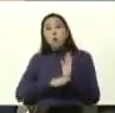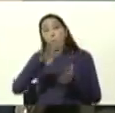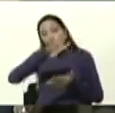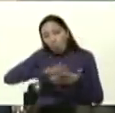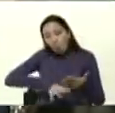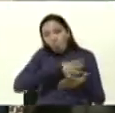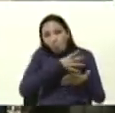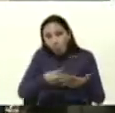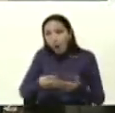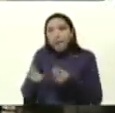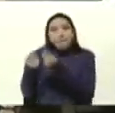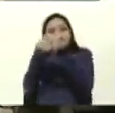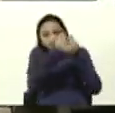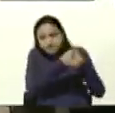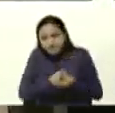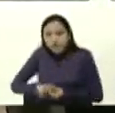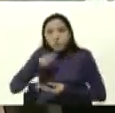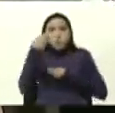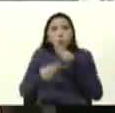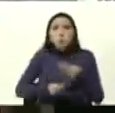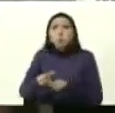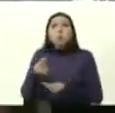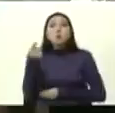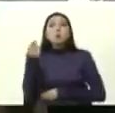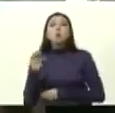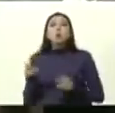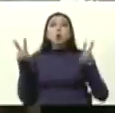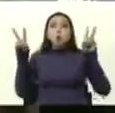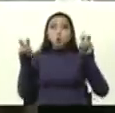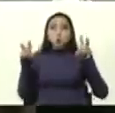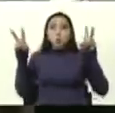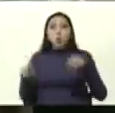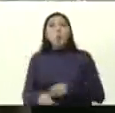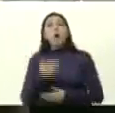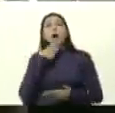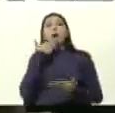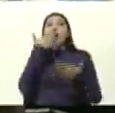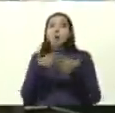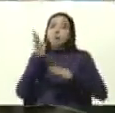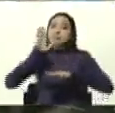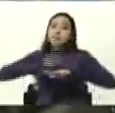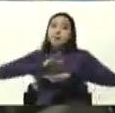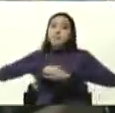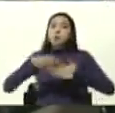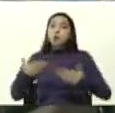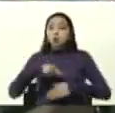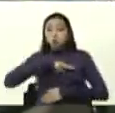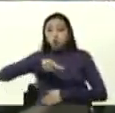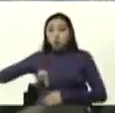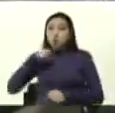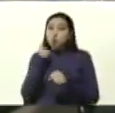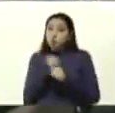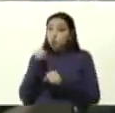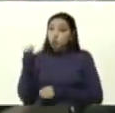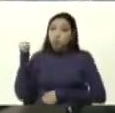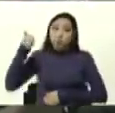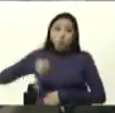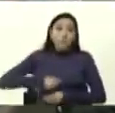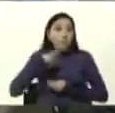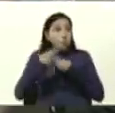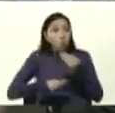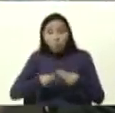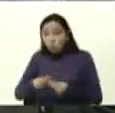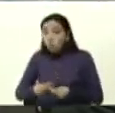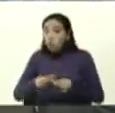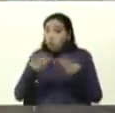expresión monetaria, al igual que los operadores. Agradecer en su nombre porque sé que hemos venido haciendo un trabajo mancomunado,